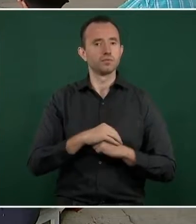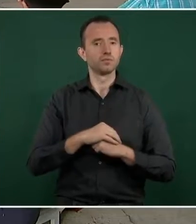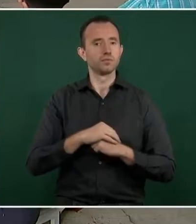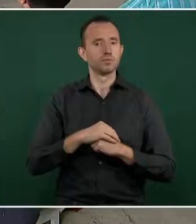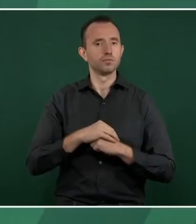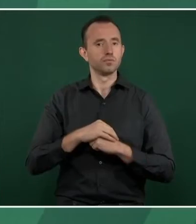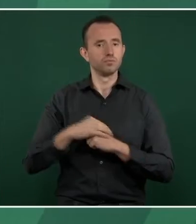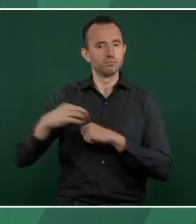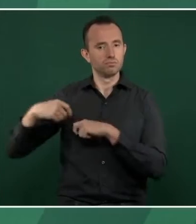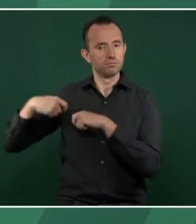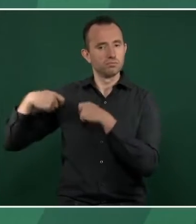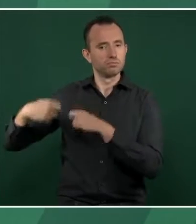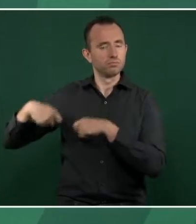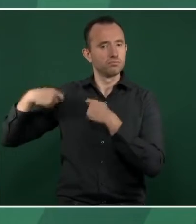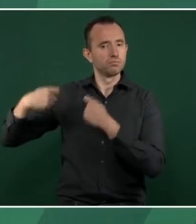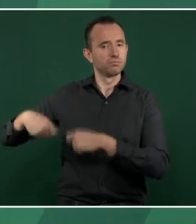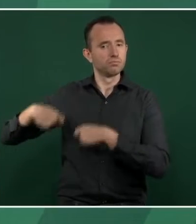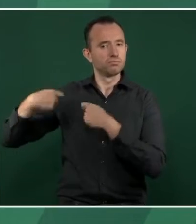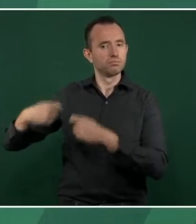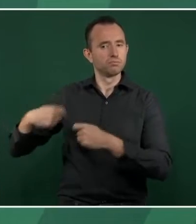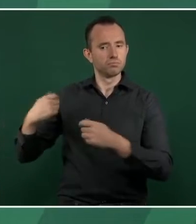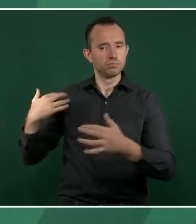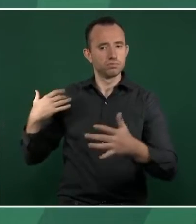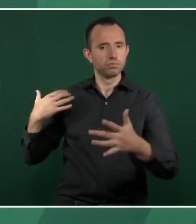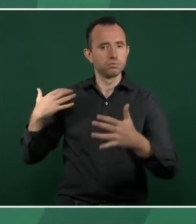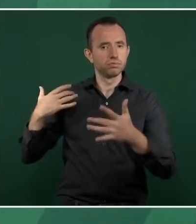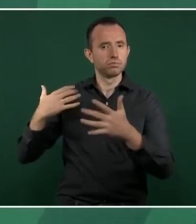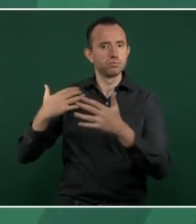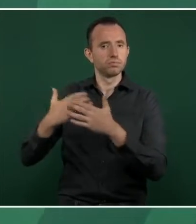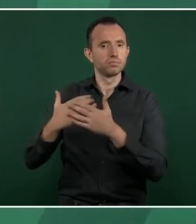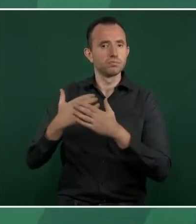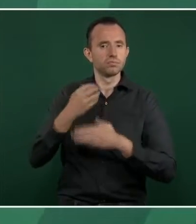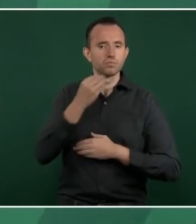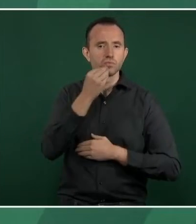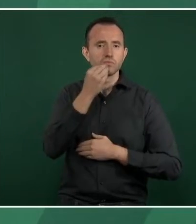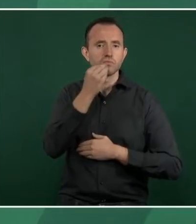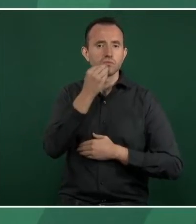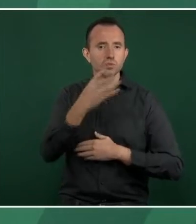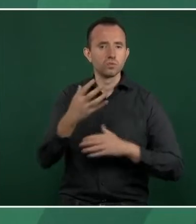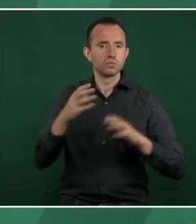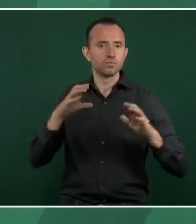el legado de grandes civilizaciones.